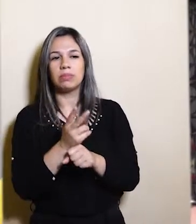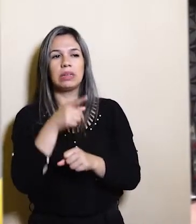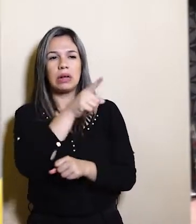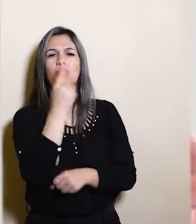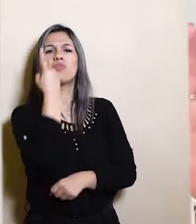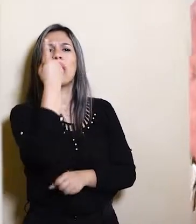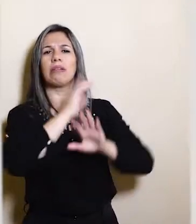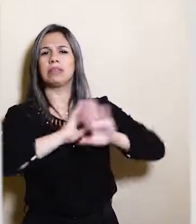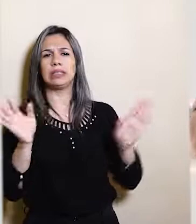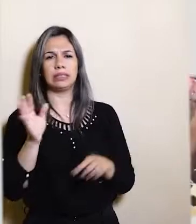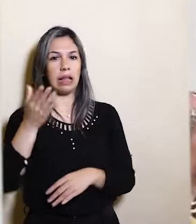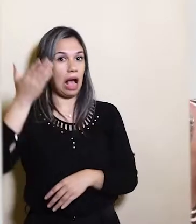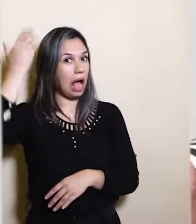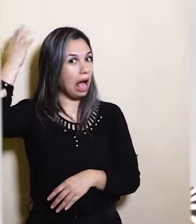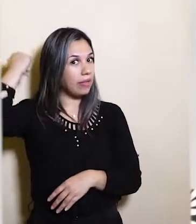niñas.